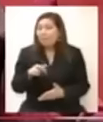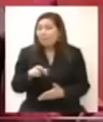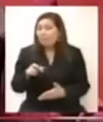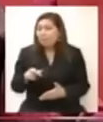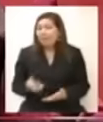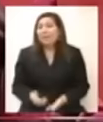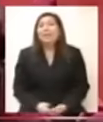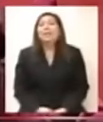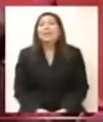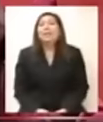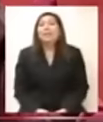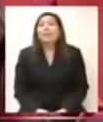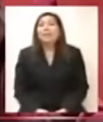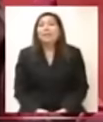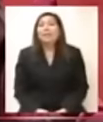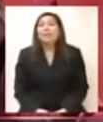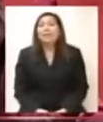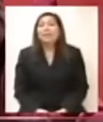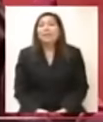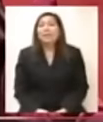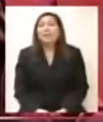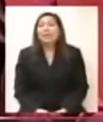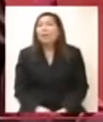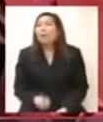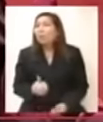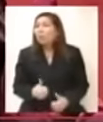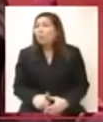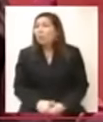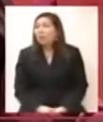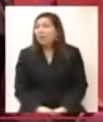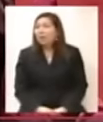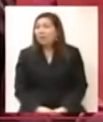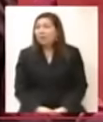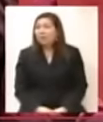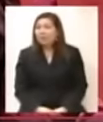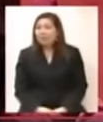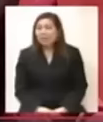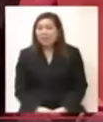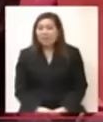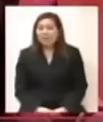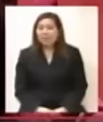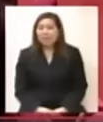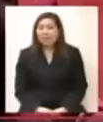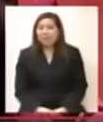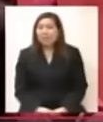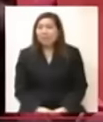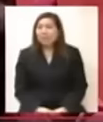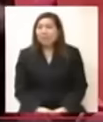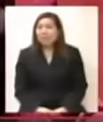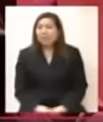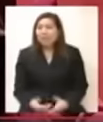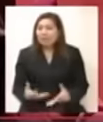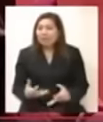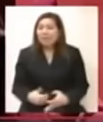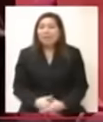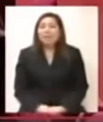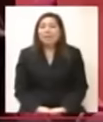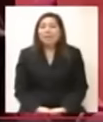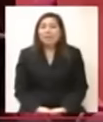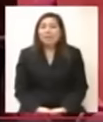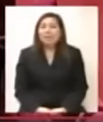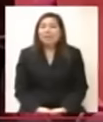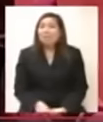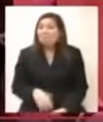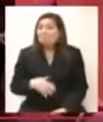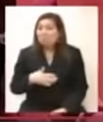tpp Entonces cuál es Cuál es la ventaja no entonces quisiera que nos que